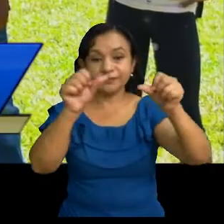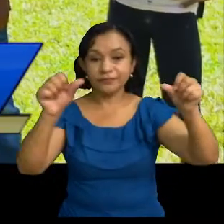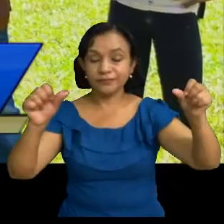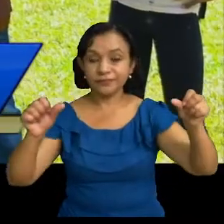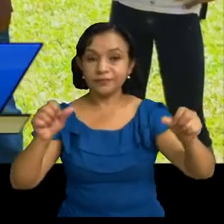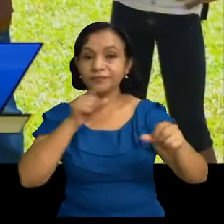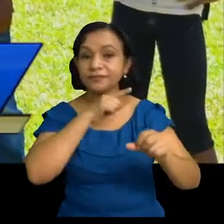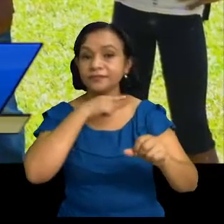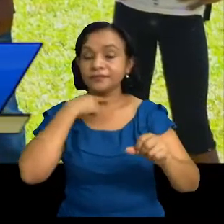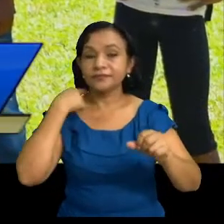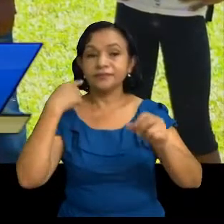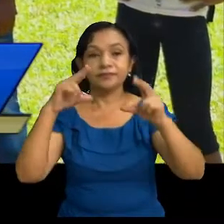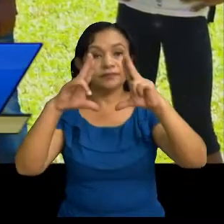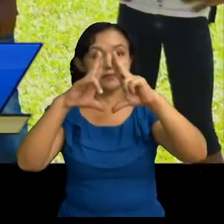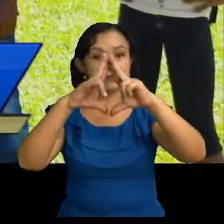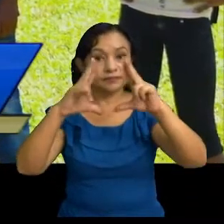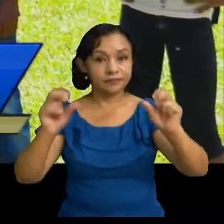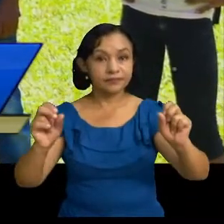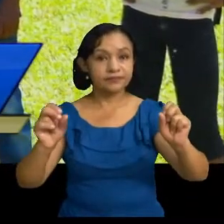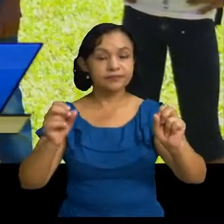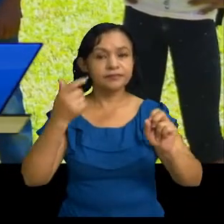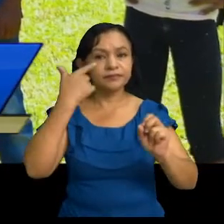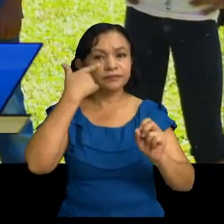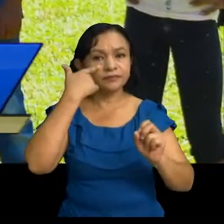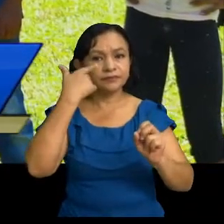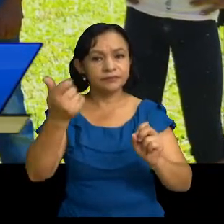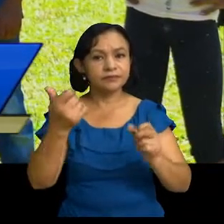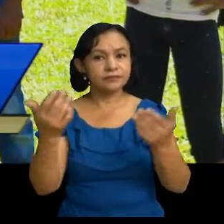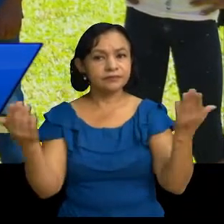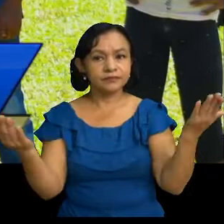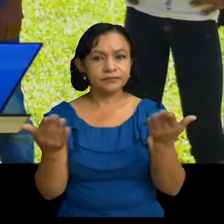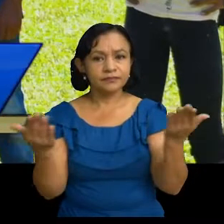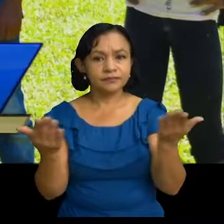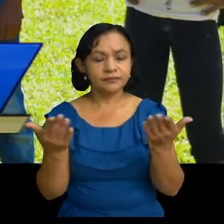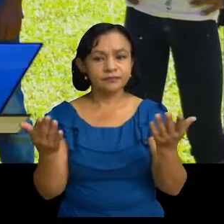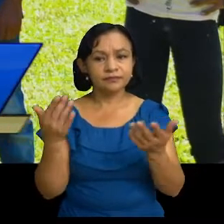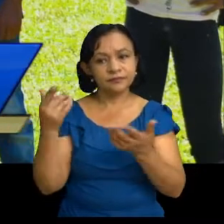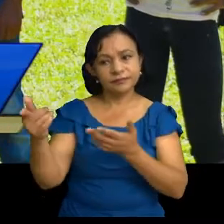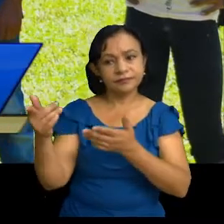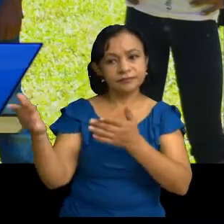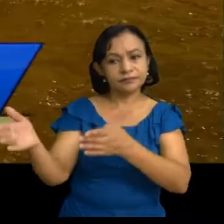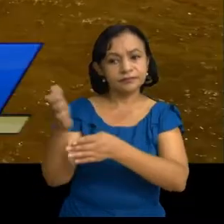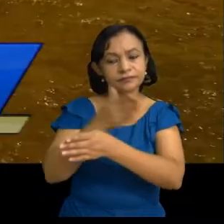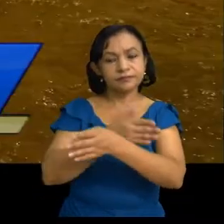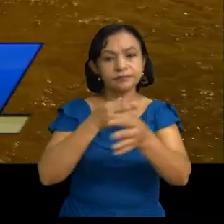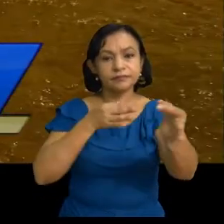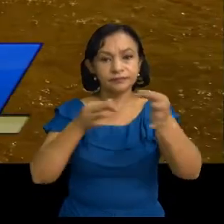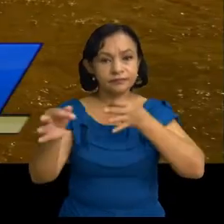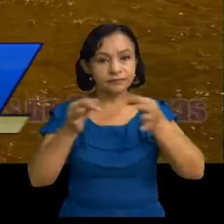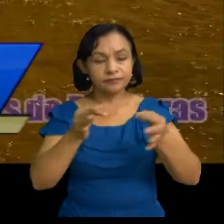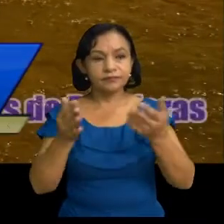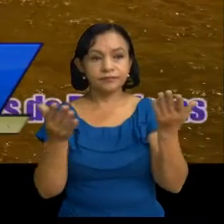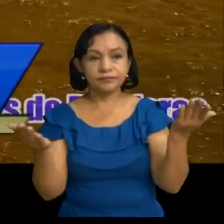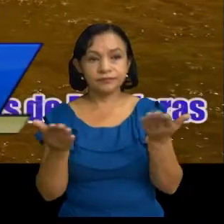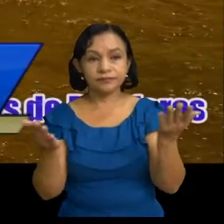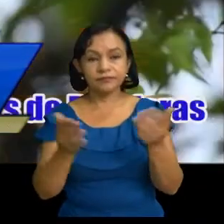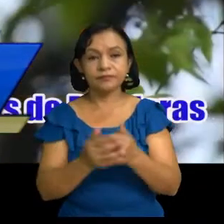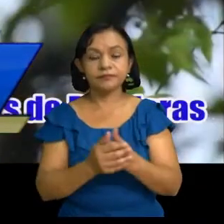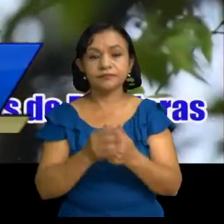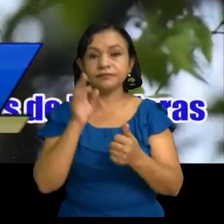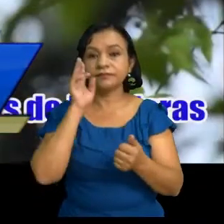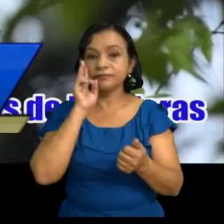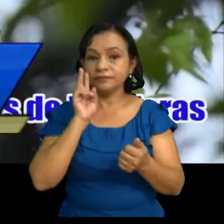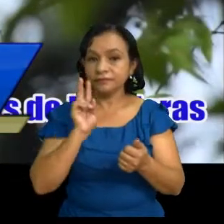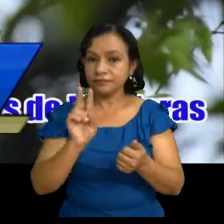realidad no conocer un poquito compañera suma ya la compañía en indiana menciona un aspecto muy importante de repente y lo vemos en